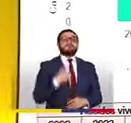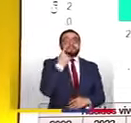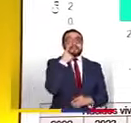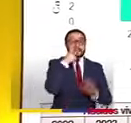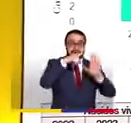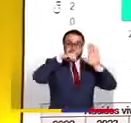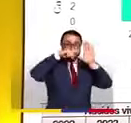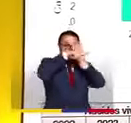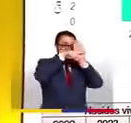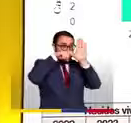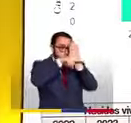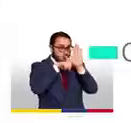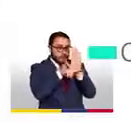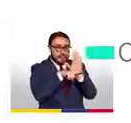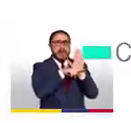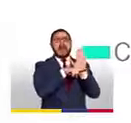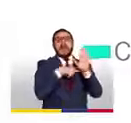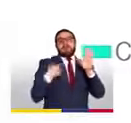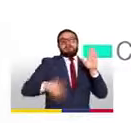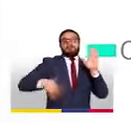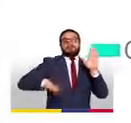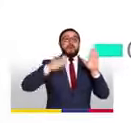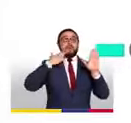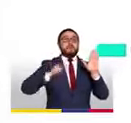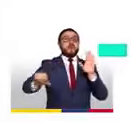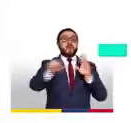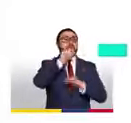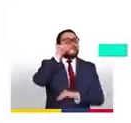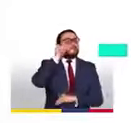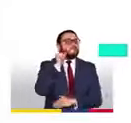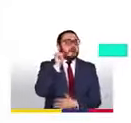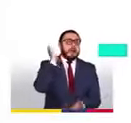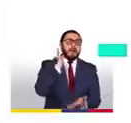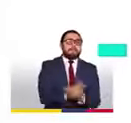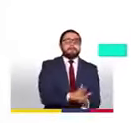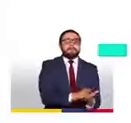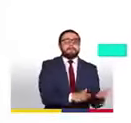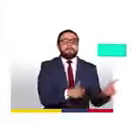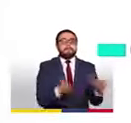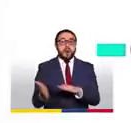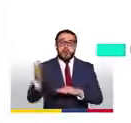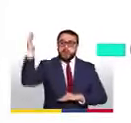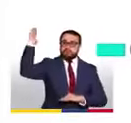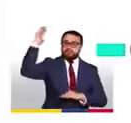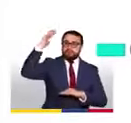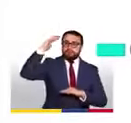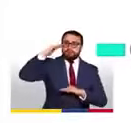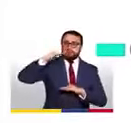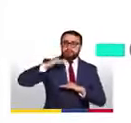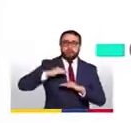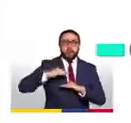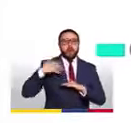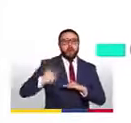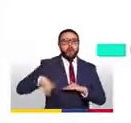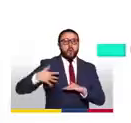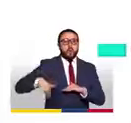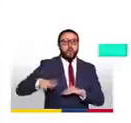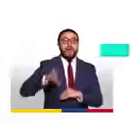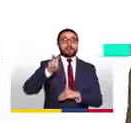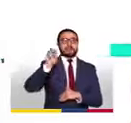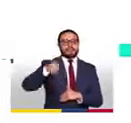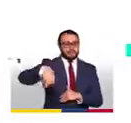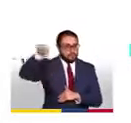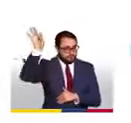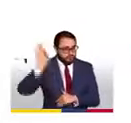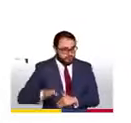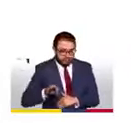importancia como esta, las mujeres que mueren en el embarazo, 70% en casos,